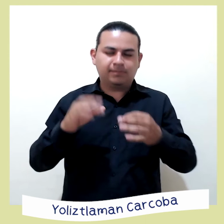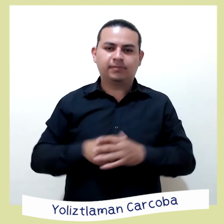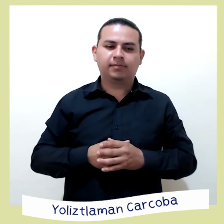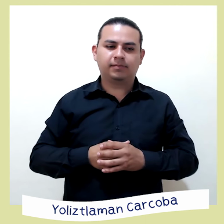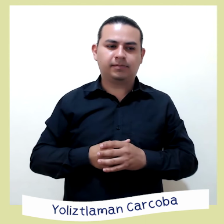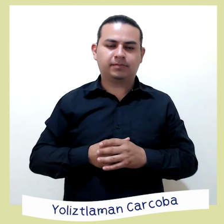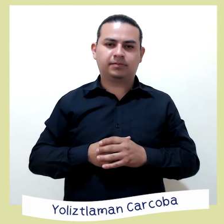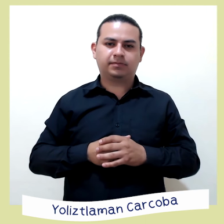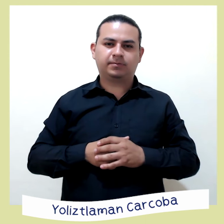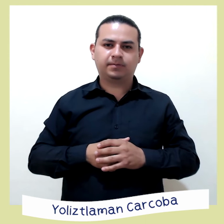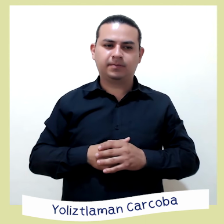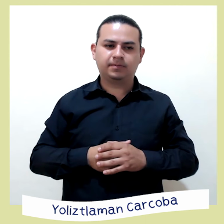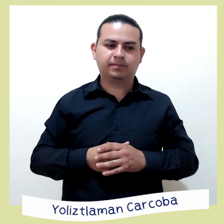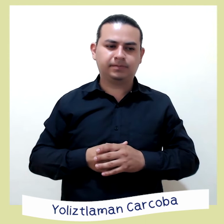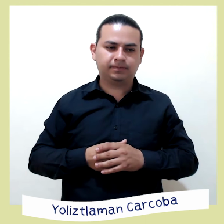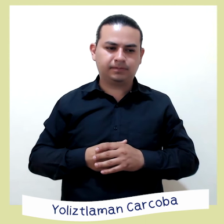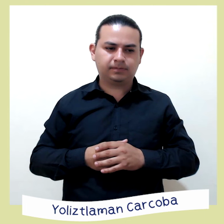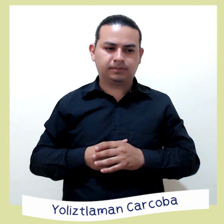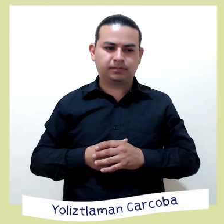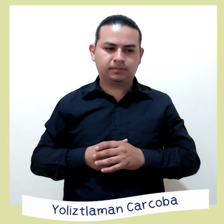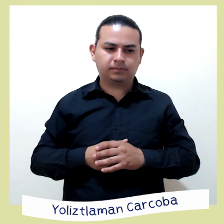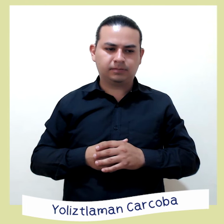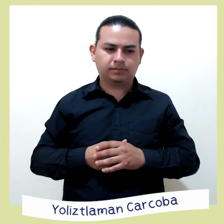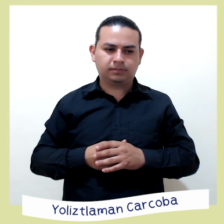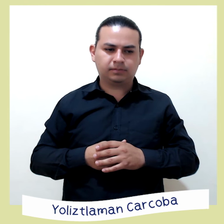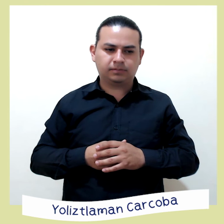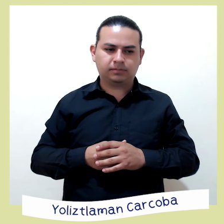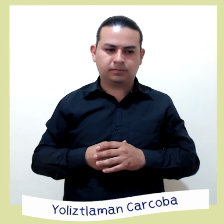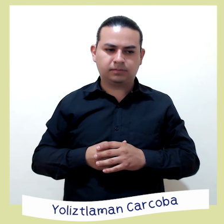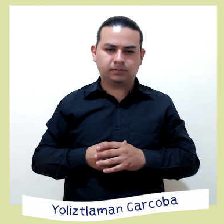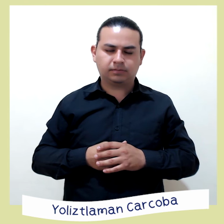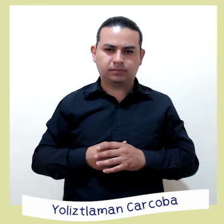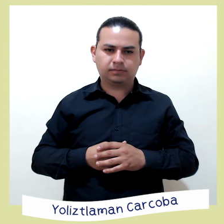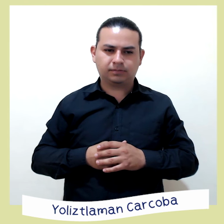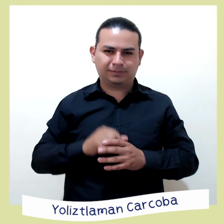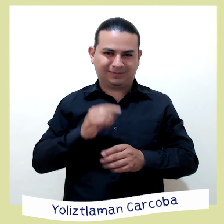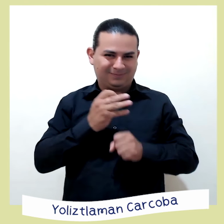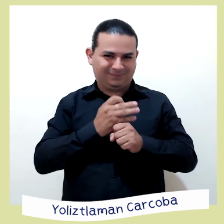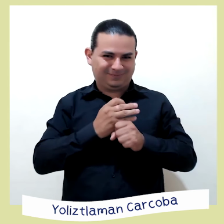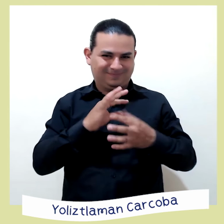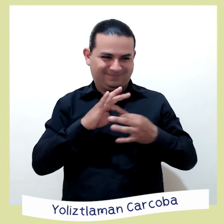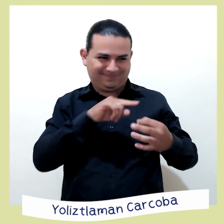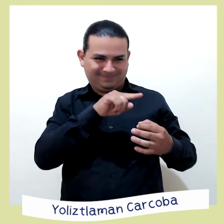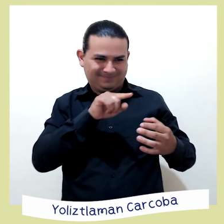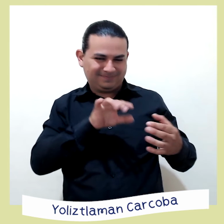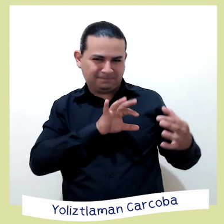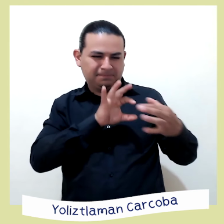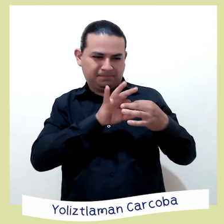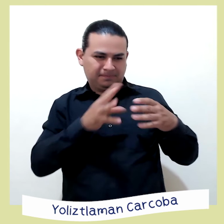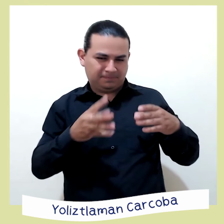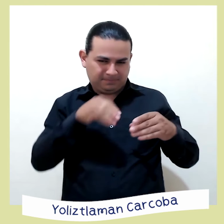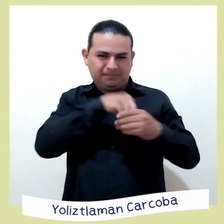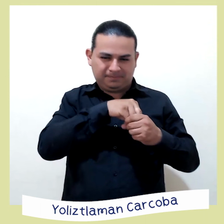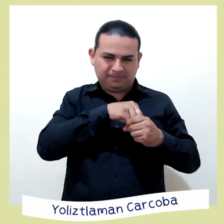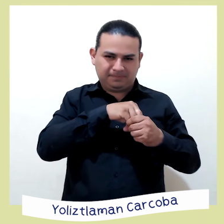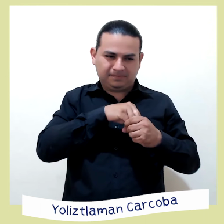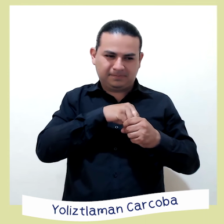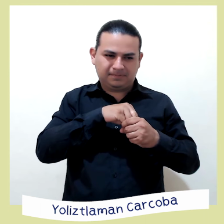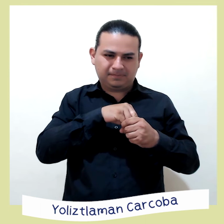personas mayores? Adelante. Claro, con mucho gusto. Solo por complementar lo que acabamos de